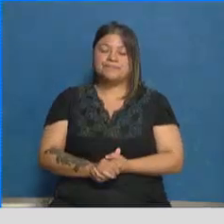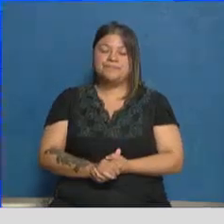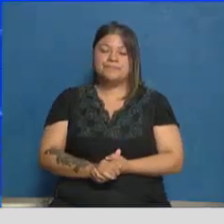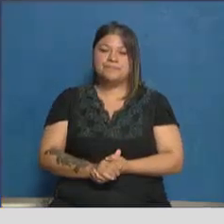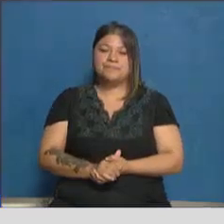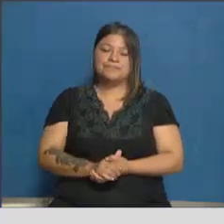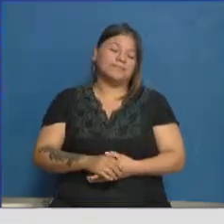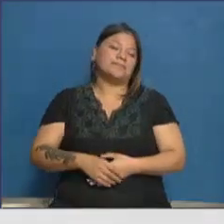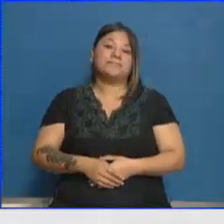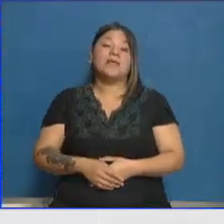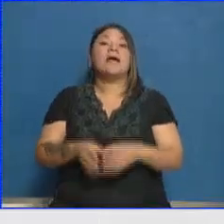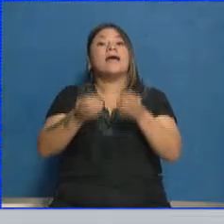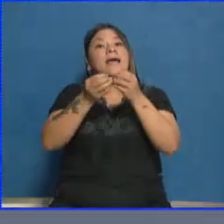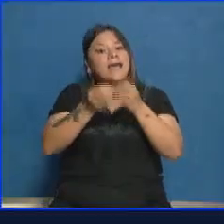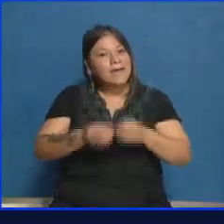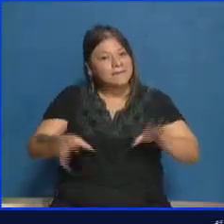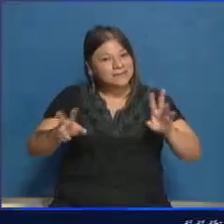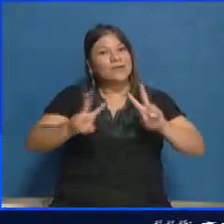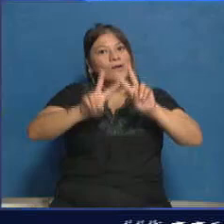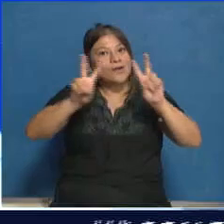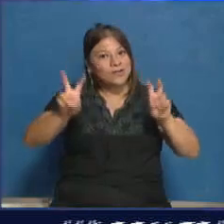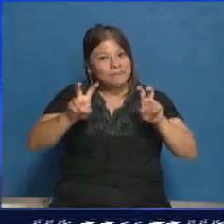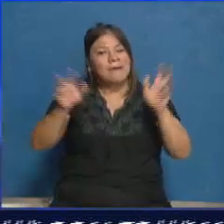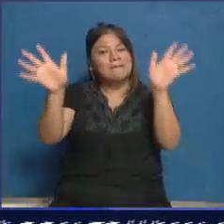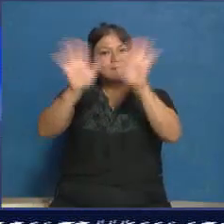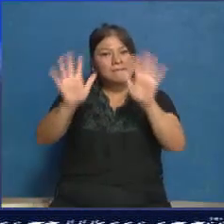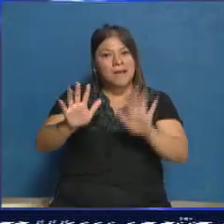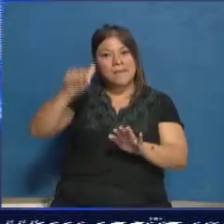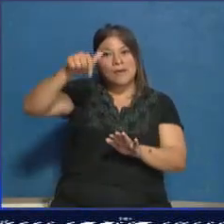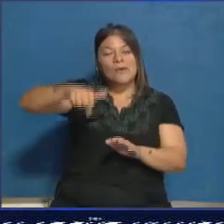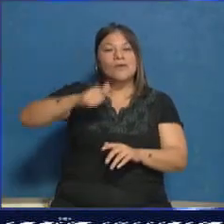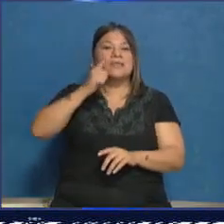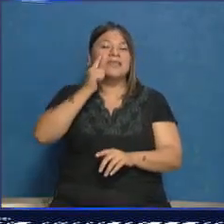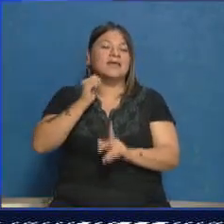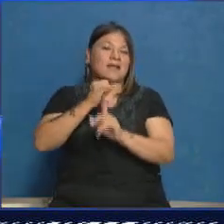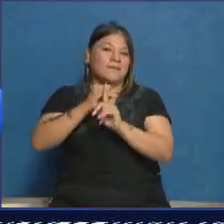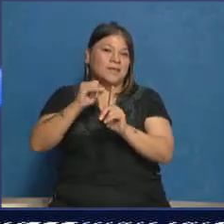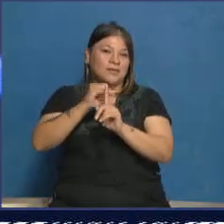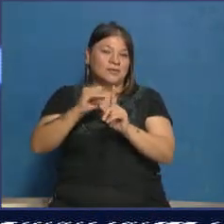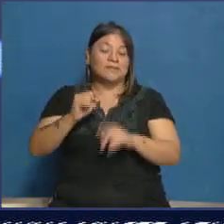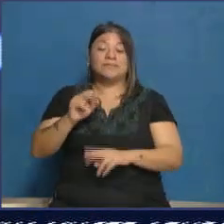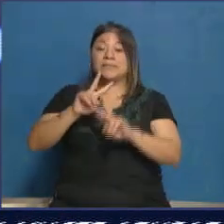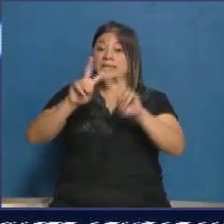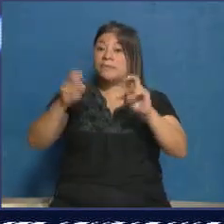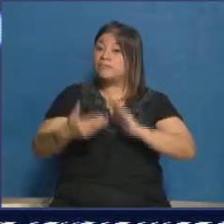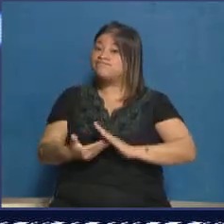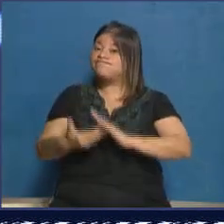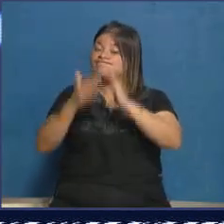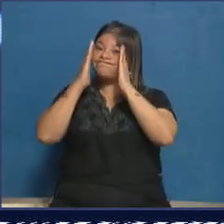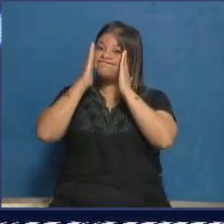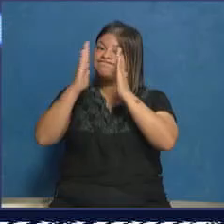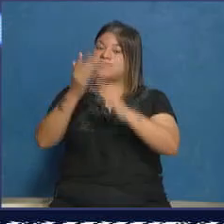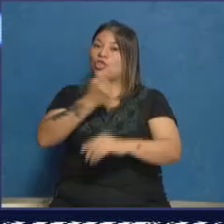Comenzamos a desandar los temas que tenemos preparados para esta jornada informativa. Uno de ellos ocurrió